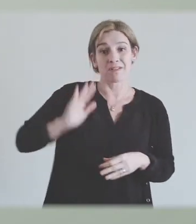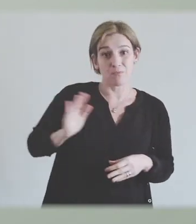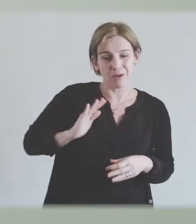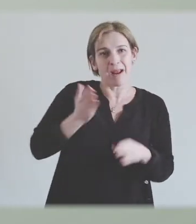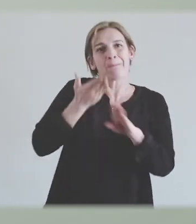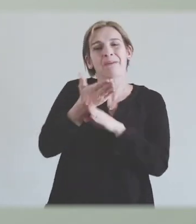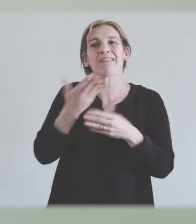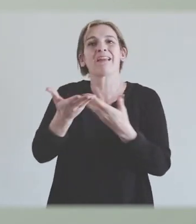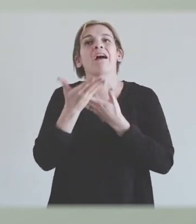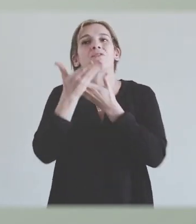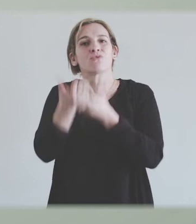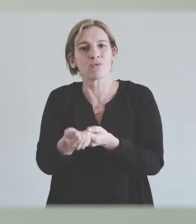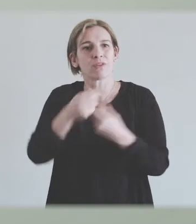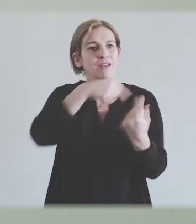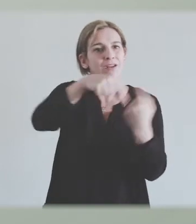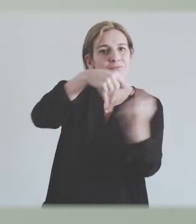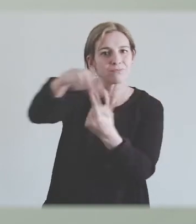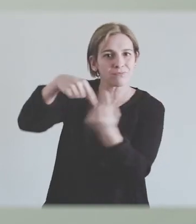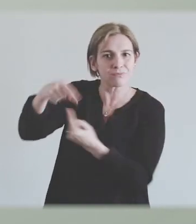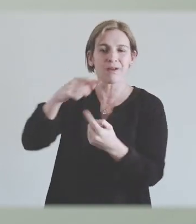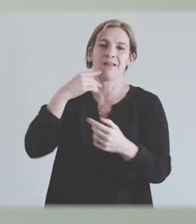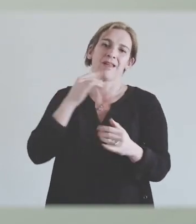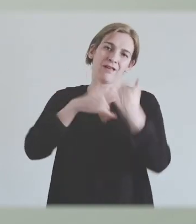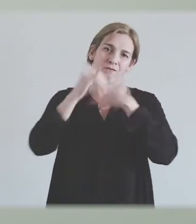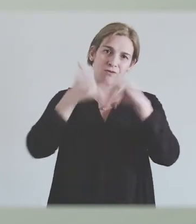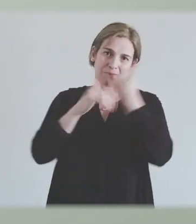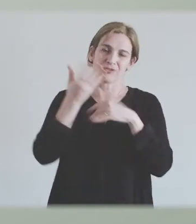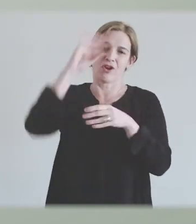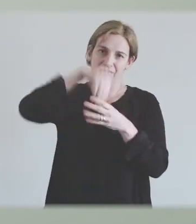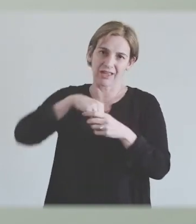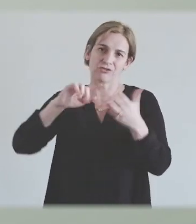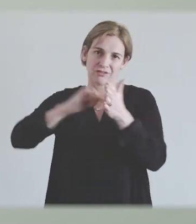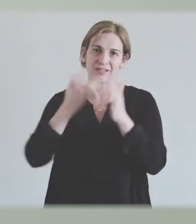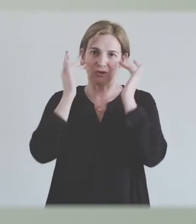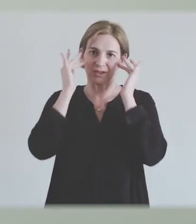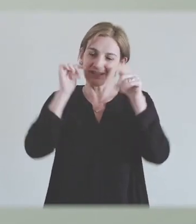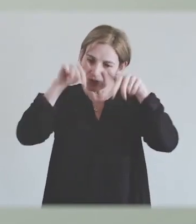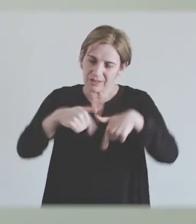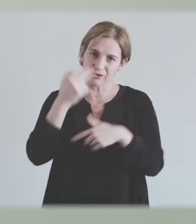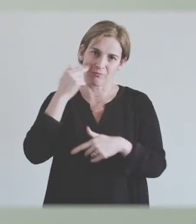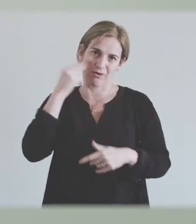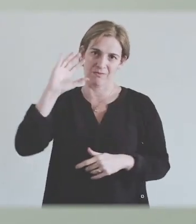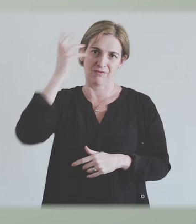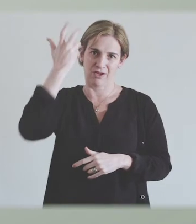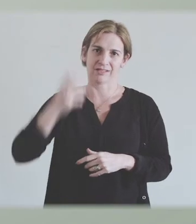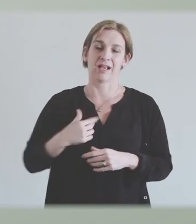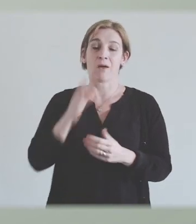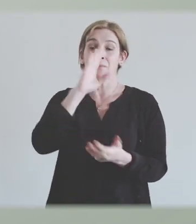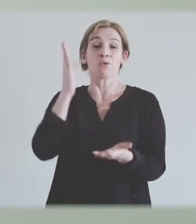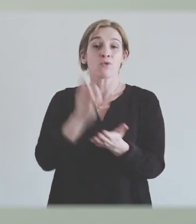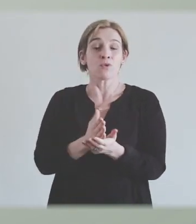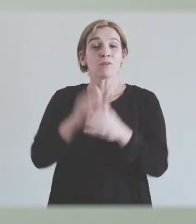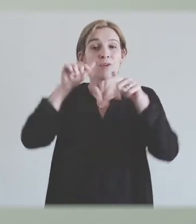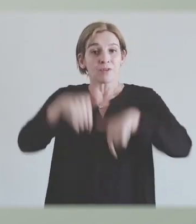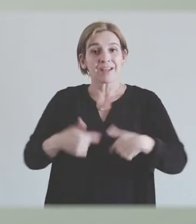estudiantes a pedir ayuda y a que circule de alguna forma la información dentro del centro educativo sobre estos problemas de violencia. Por